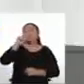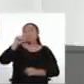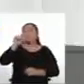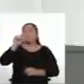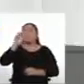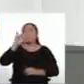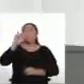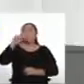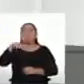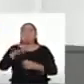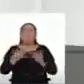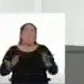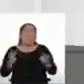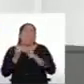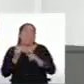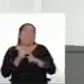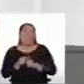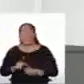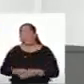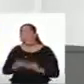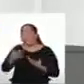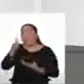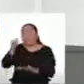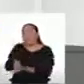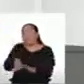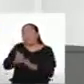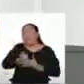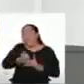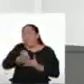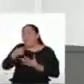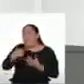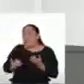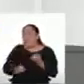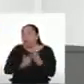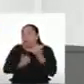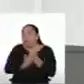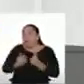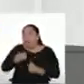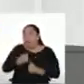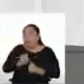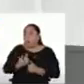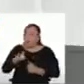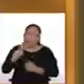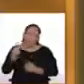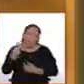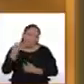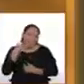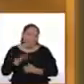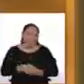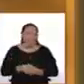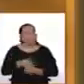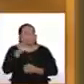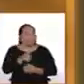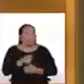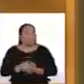Supuestamente deberías ayudarme, ¿sabes? Apoyarme, ser mi compañera, pero mira cómo me criticas.